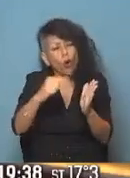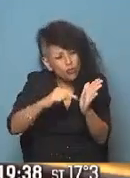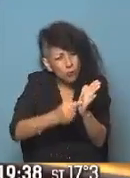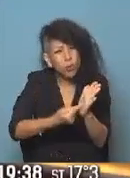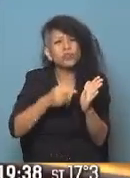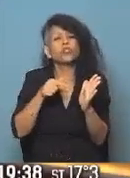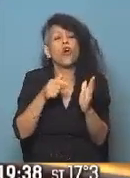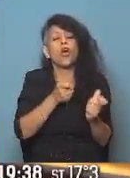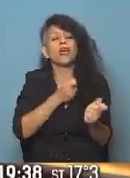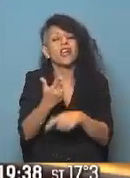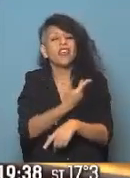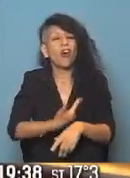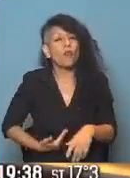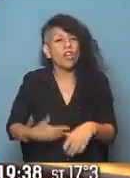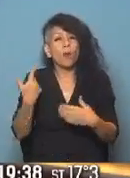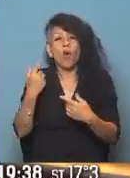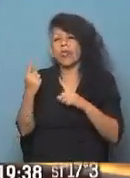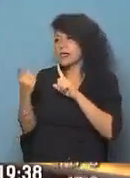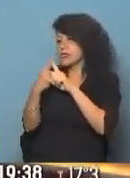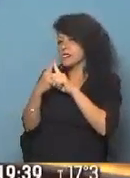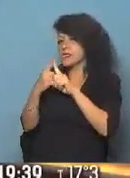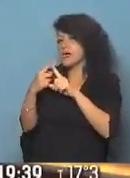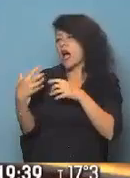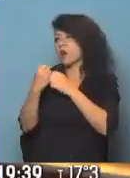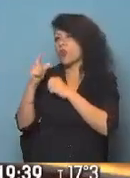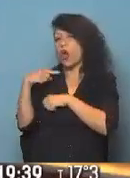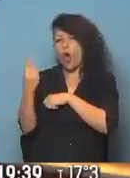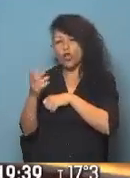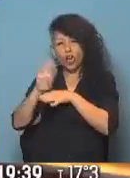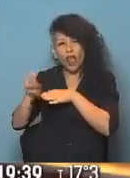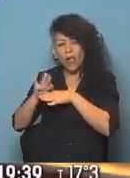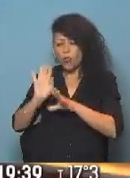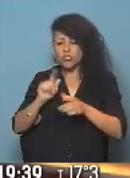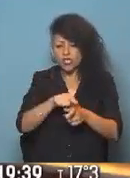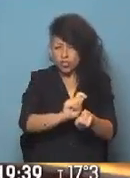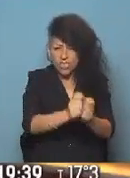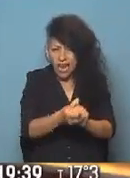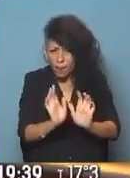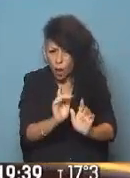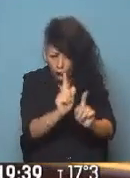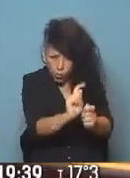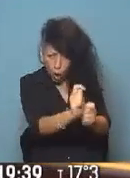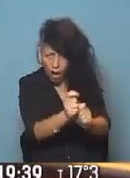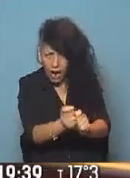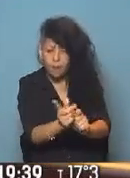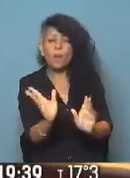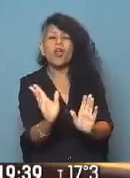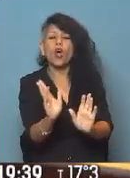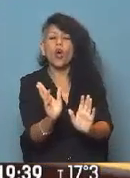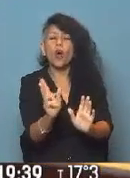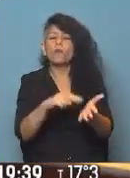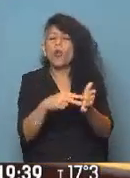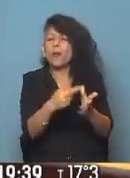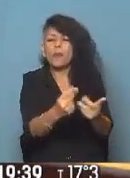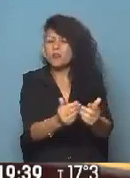renegociar casi discrecionalmente la deuda a valores de mercado. Hay cosas que se han modificado. Pero el problema, más allá del presupuesto, es el rumbo económico del